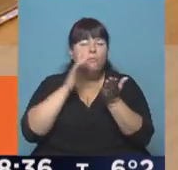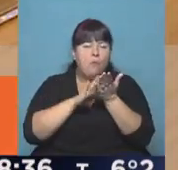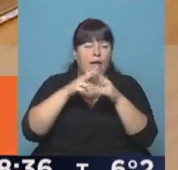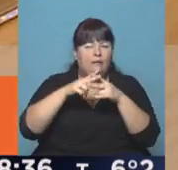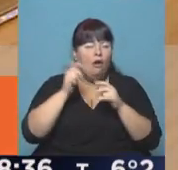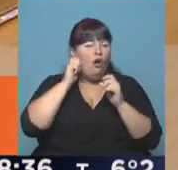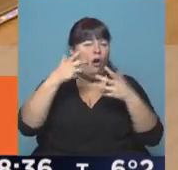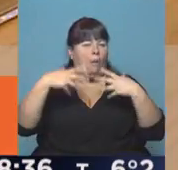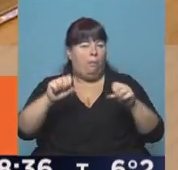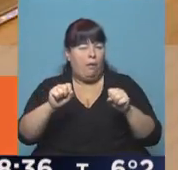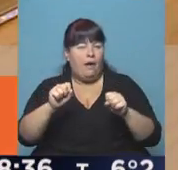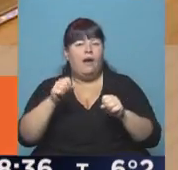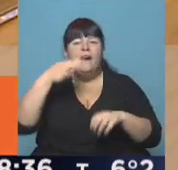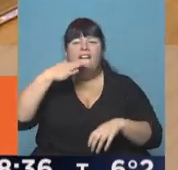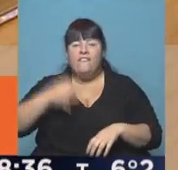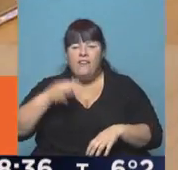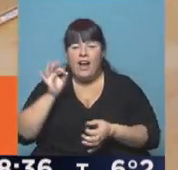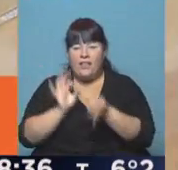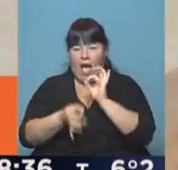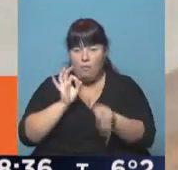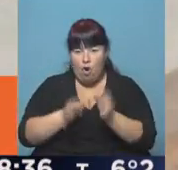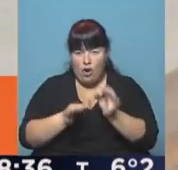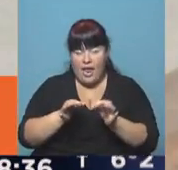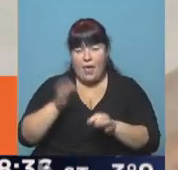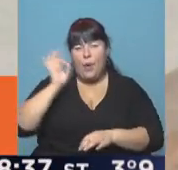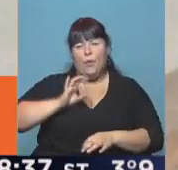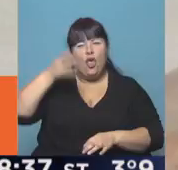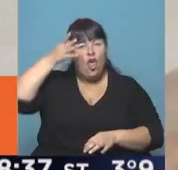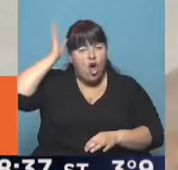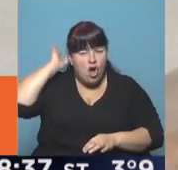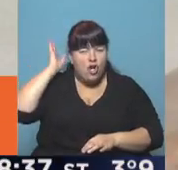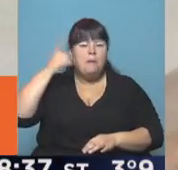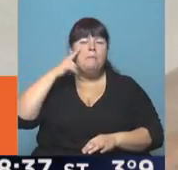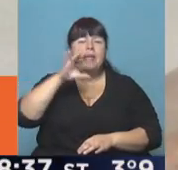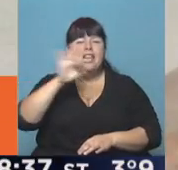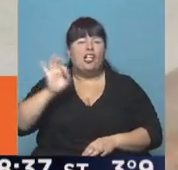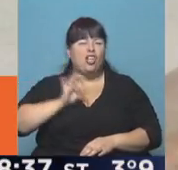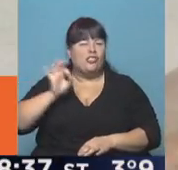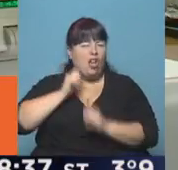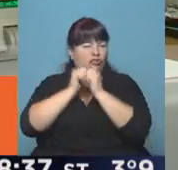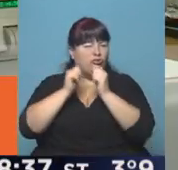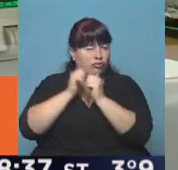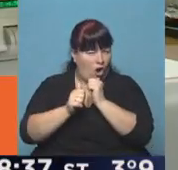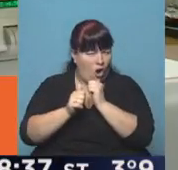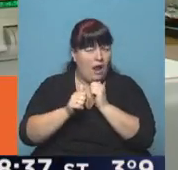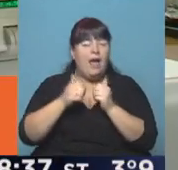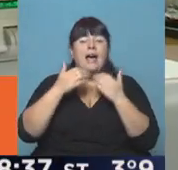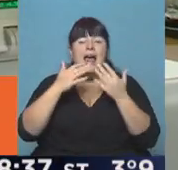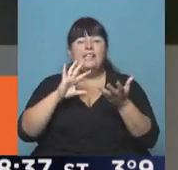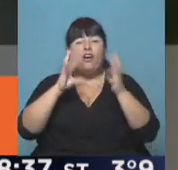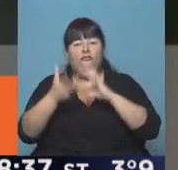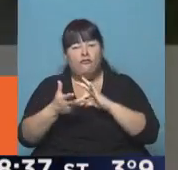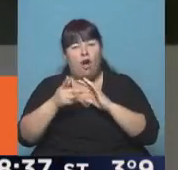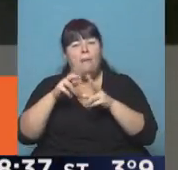logró identificar la autenticidad de monedas del imperio romano con más de 1500 años de historia y que a través de métodos